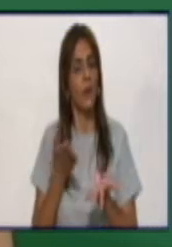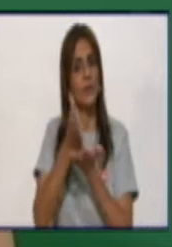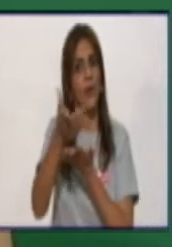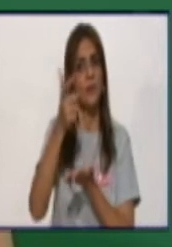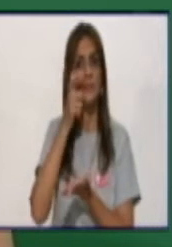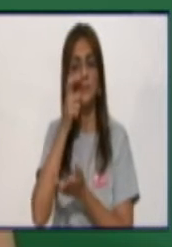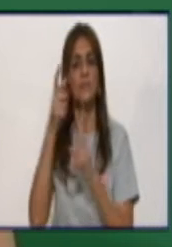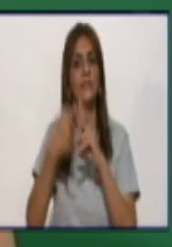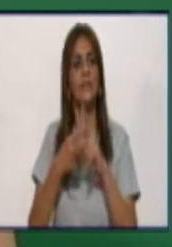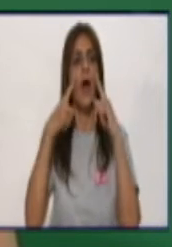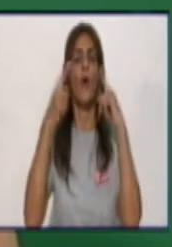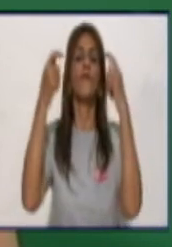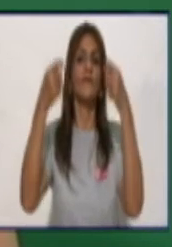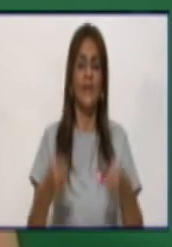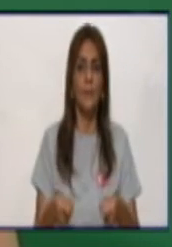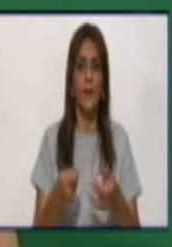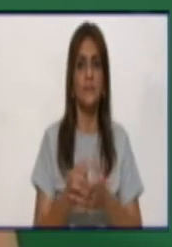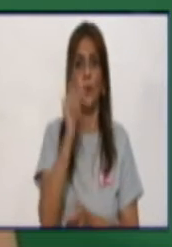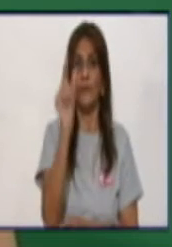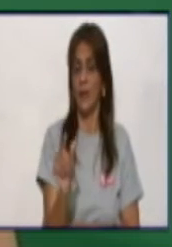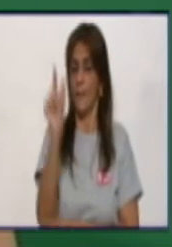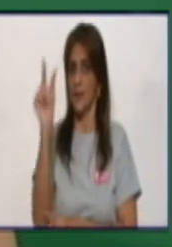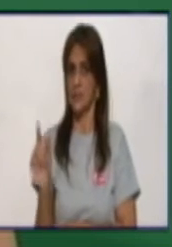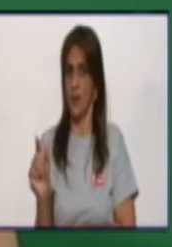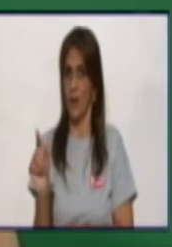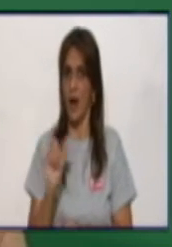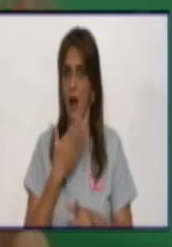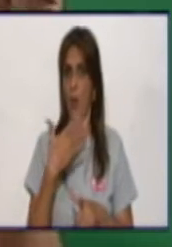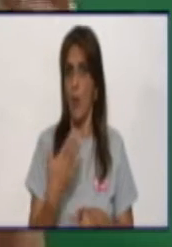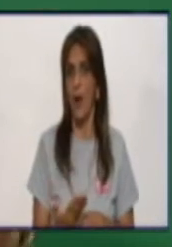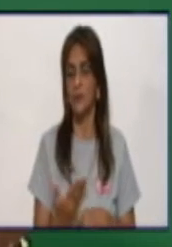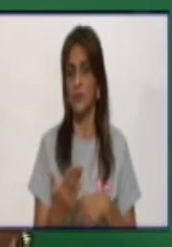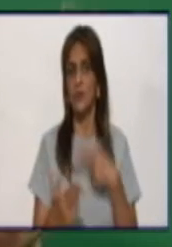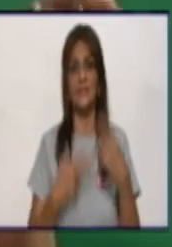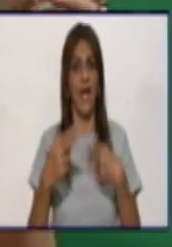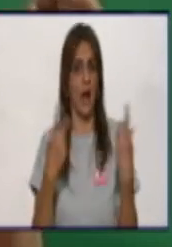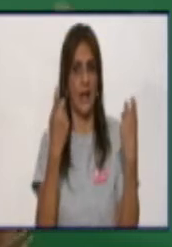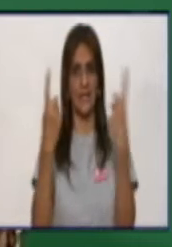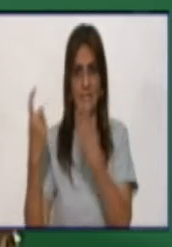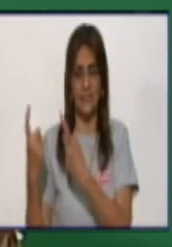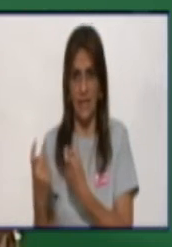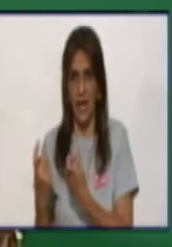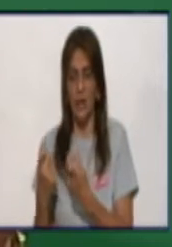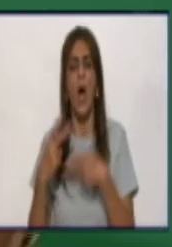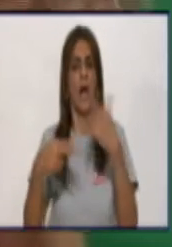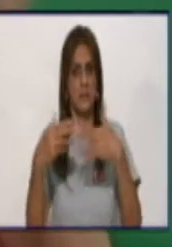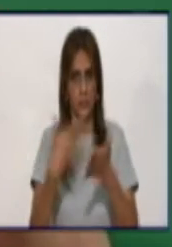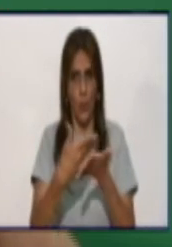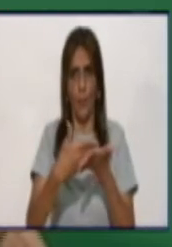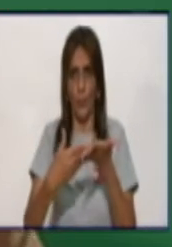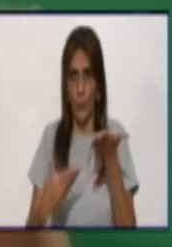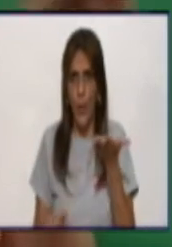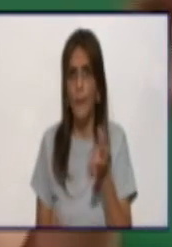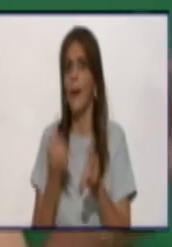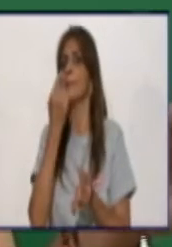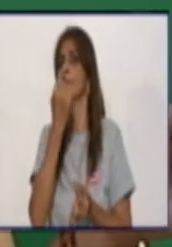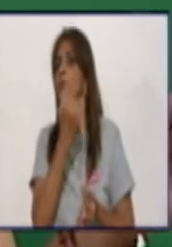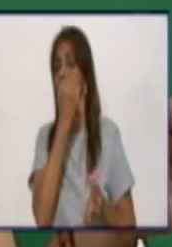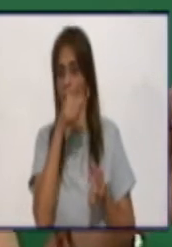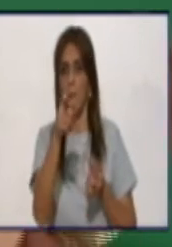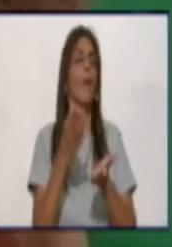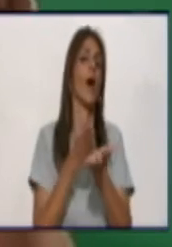la confirmación de casos en el momento que sea necesario con la realización de los tests de antígenos ya sea los tests